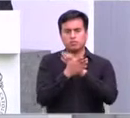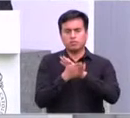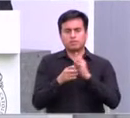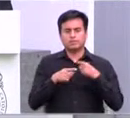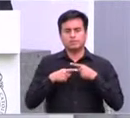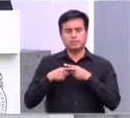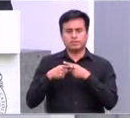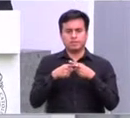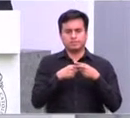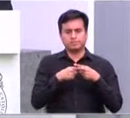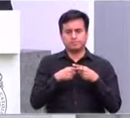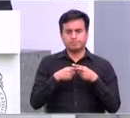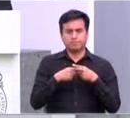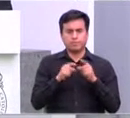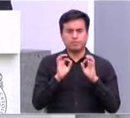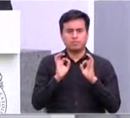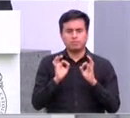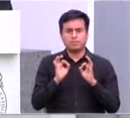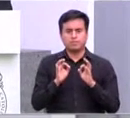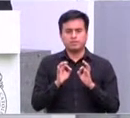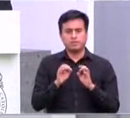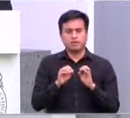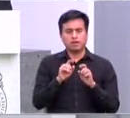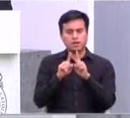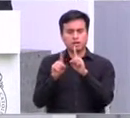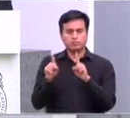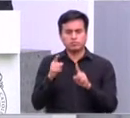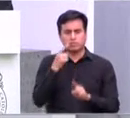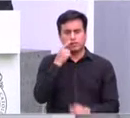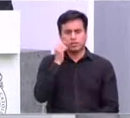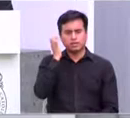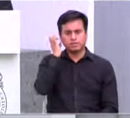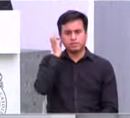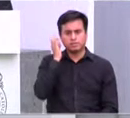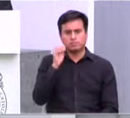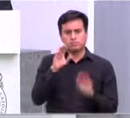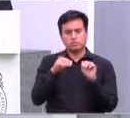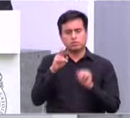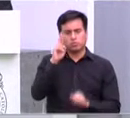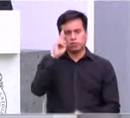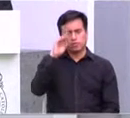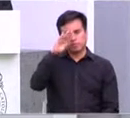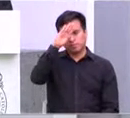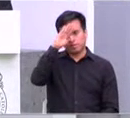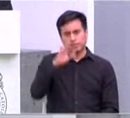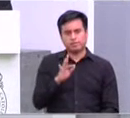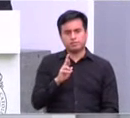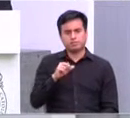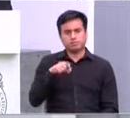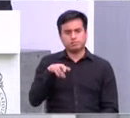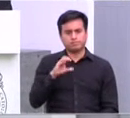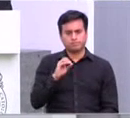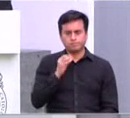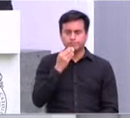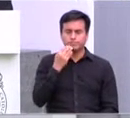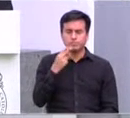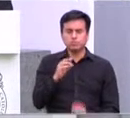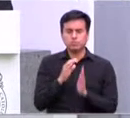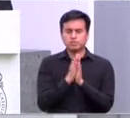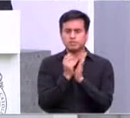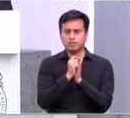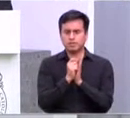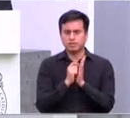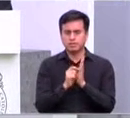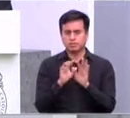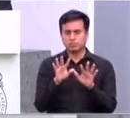sociedad especialmente de aquellos y aquellas que como lo recuerda el papá francisco en la encíclica